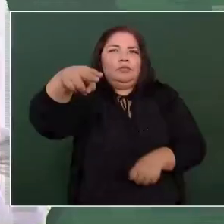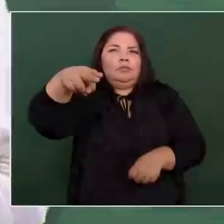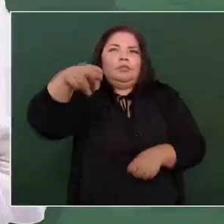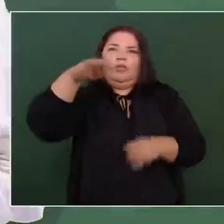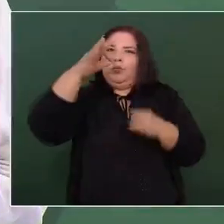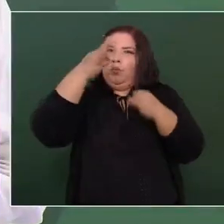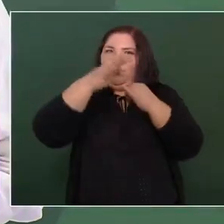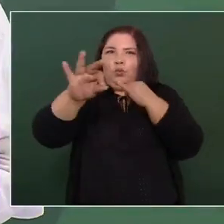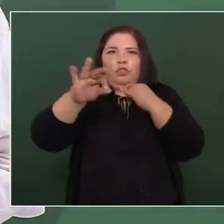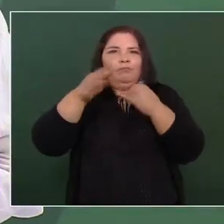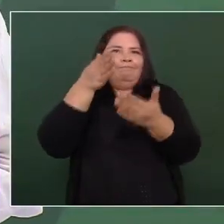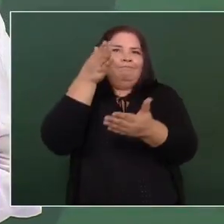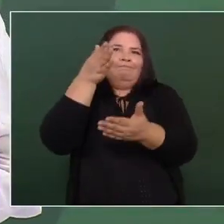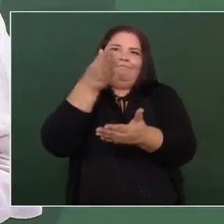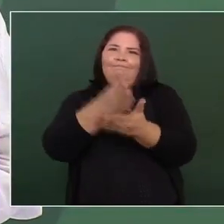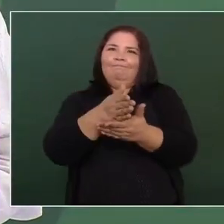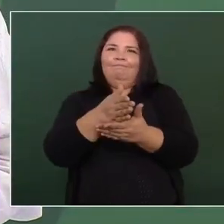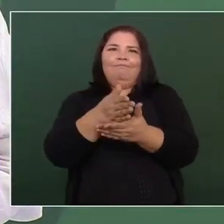y al final